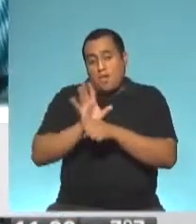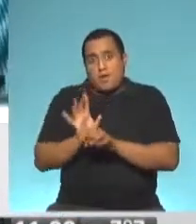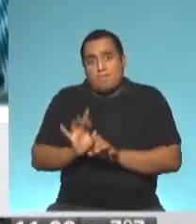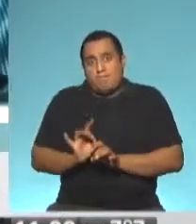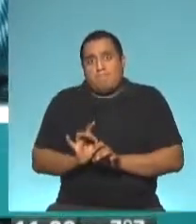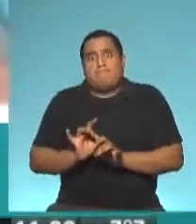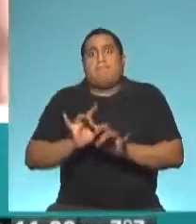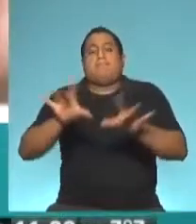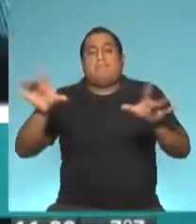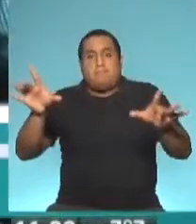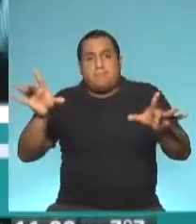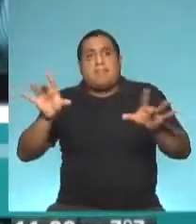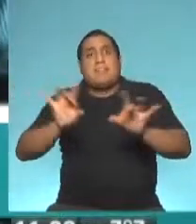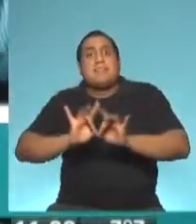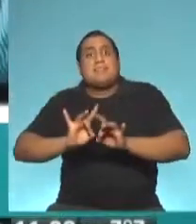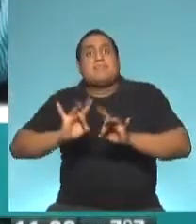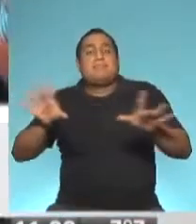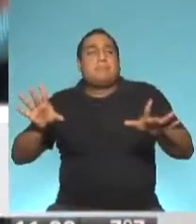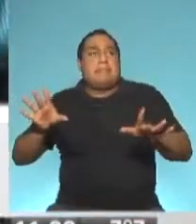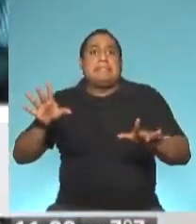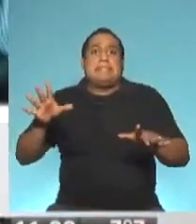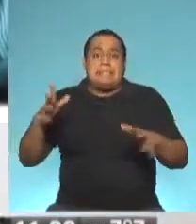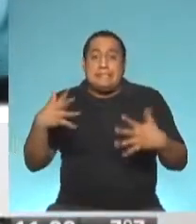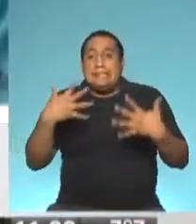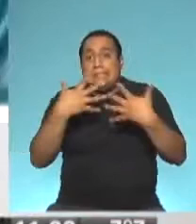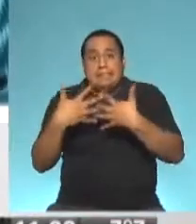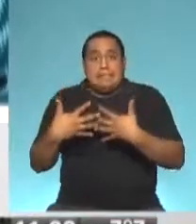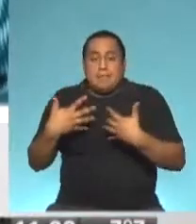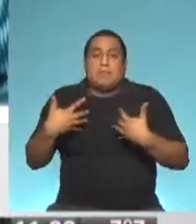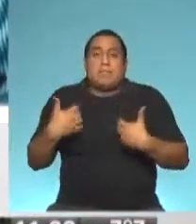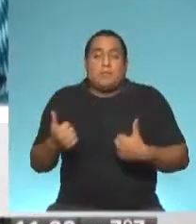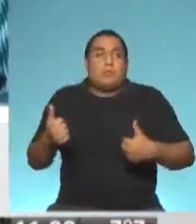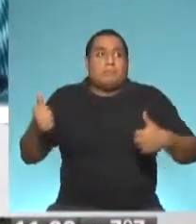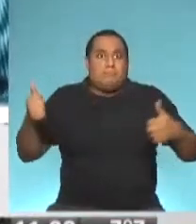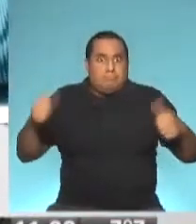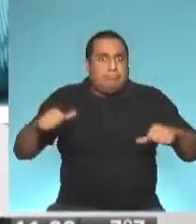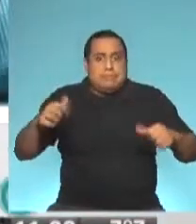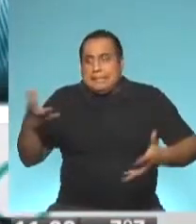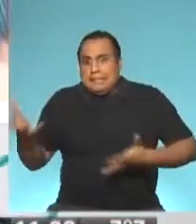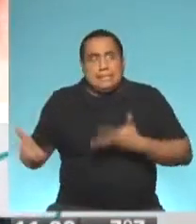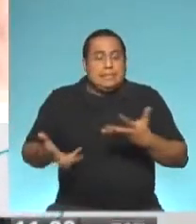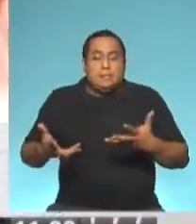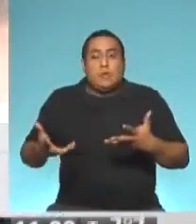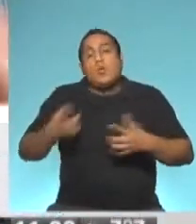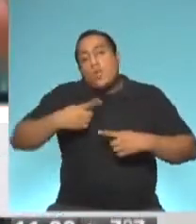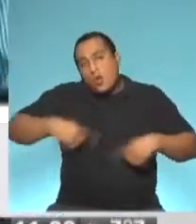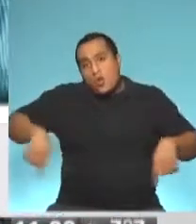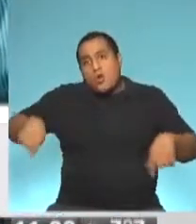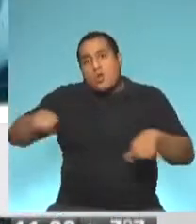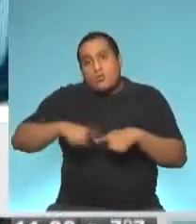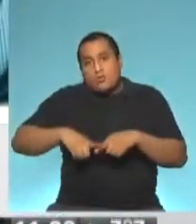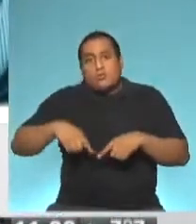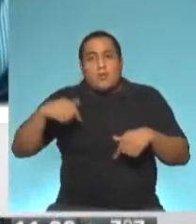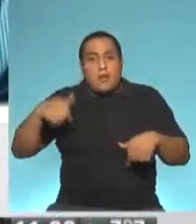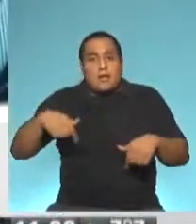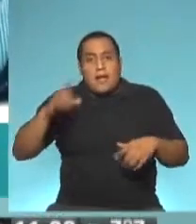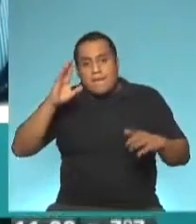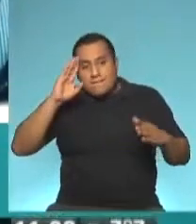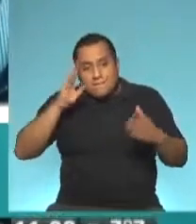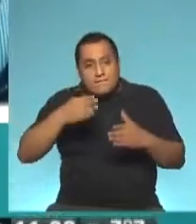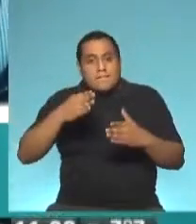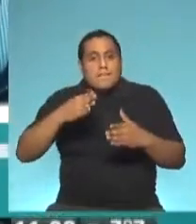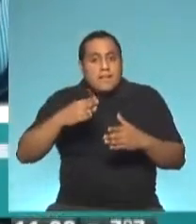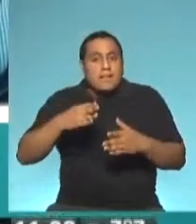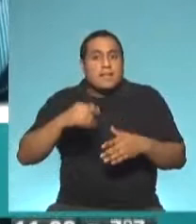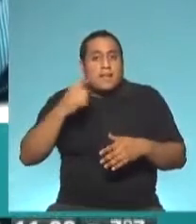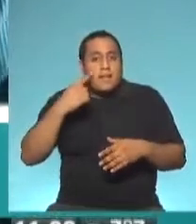pandemia puso un poco en crisis al sistema sanitario. Y a nosotros, desde el punto de vista de gastroenterología, también nos